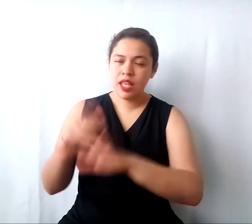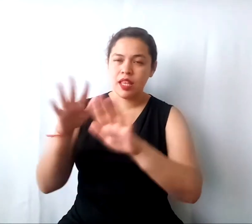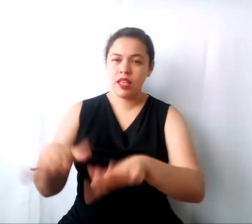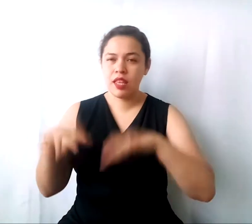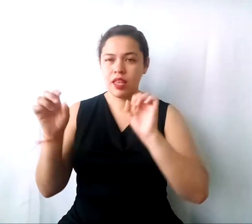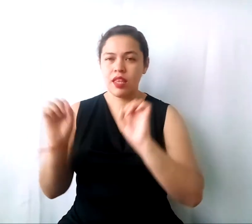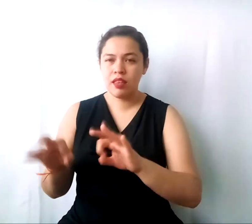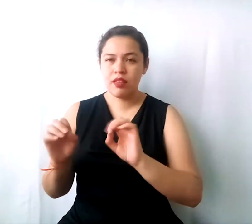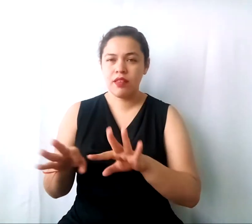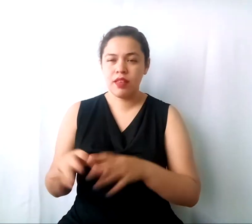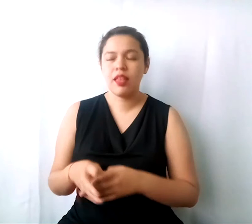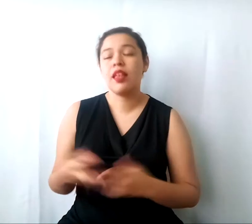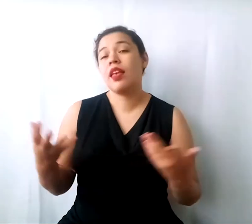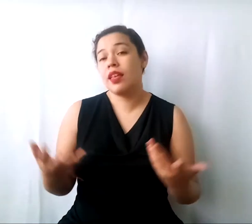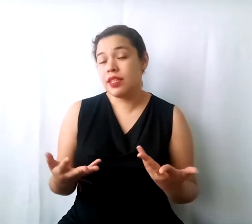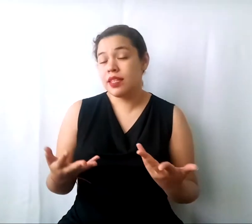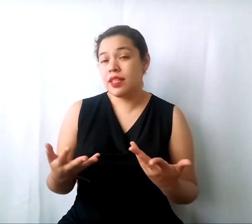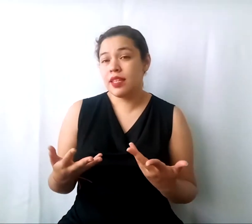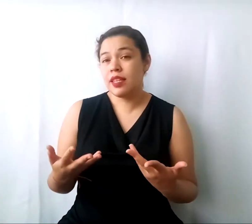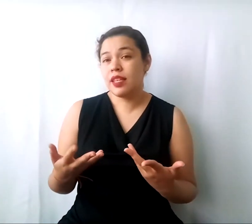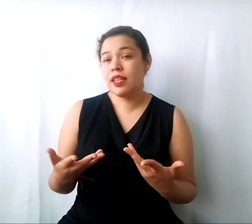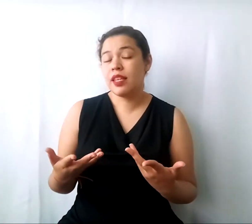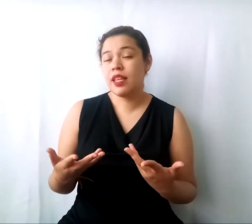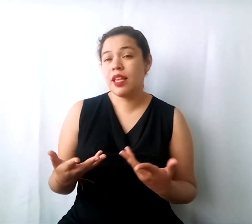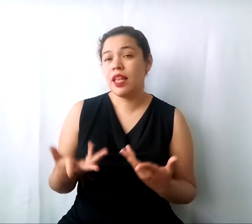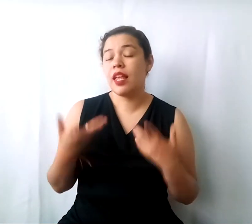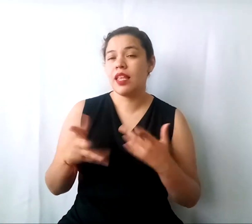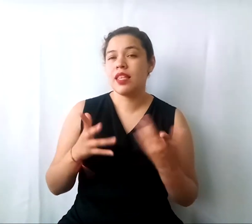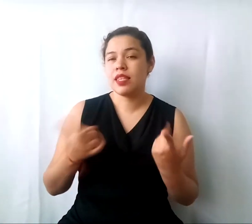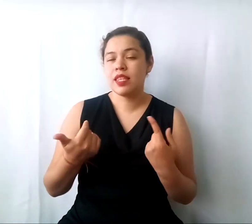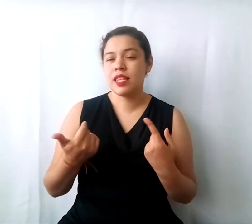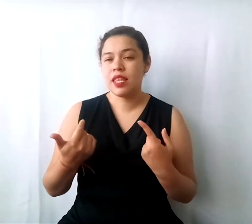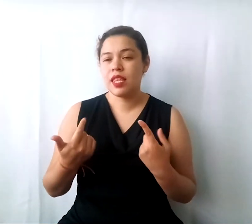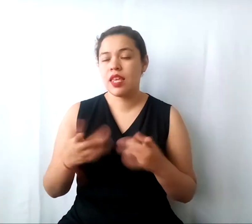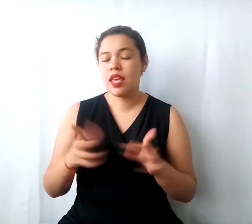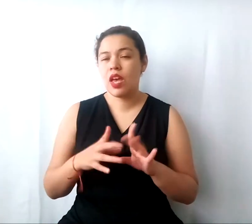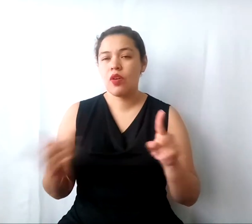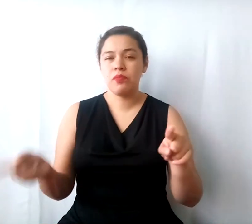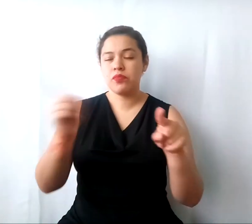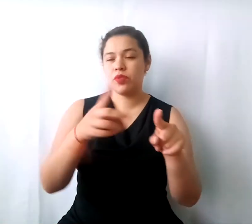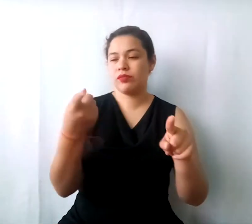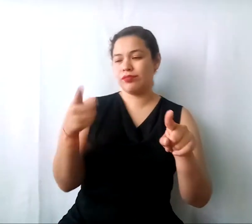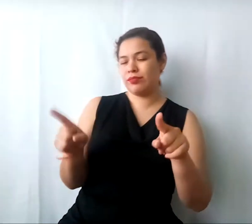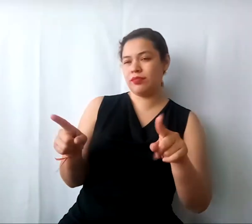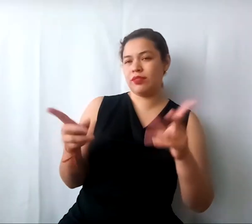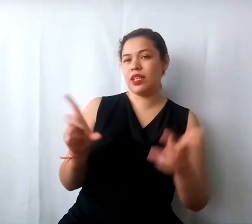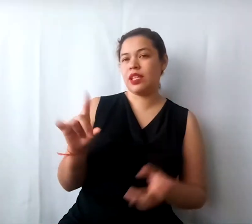porque pues podría interpretarse que pone a disposición personal. Aunque esta puesta a disposición, les